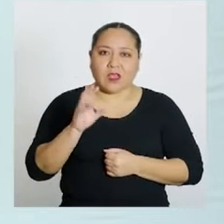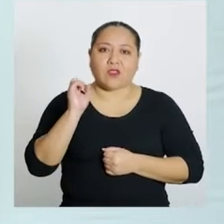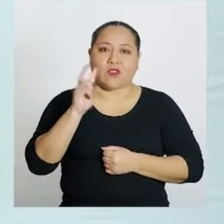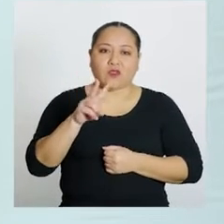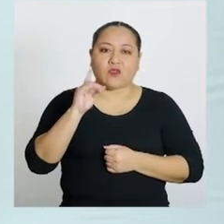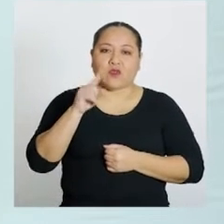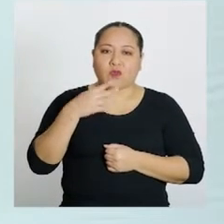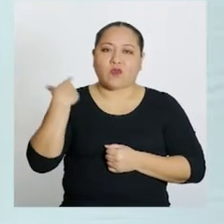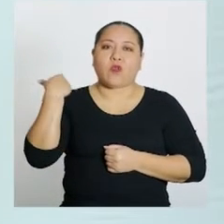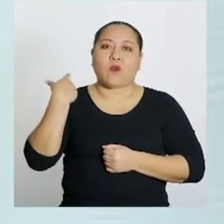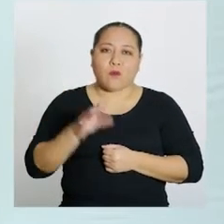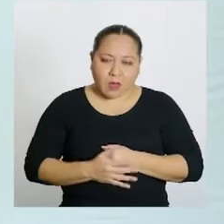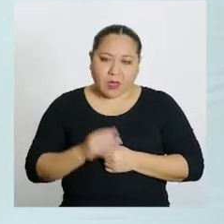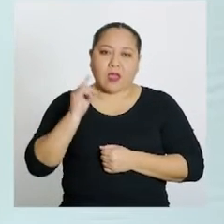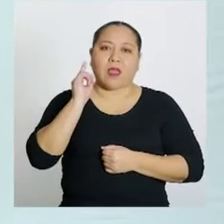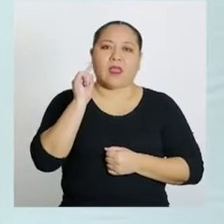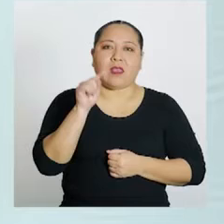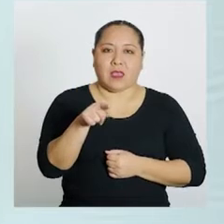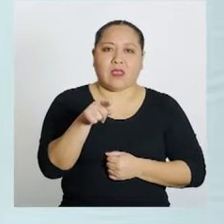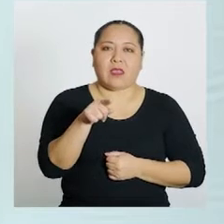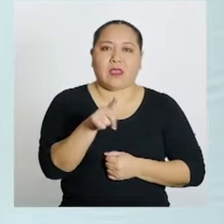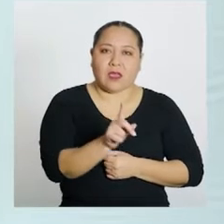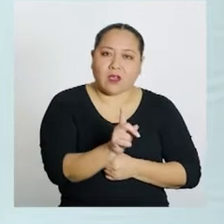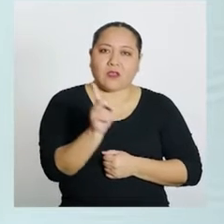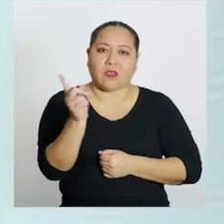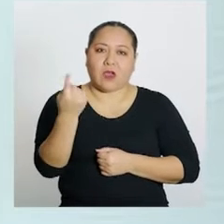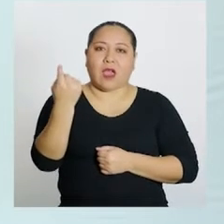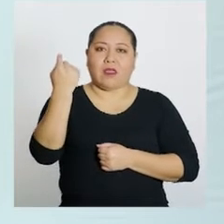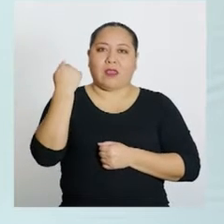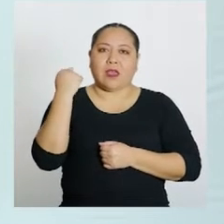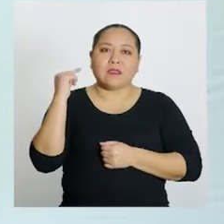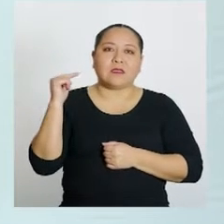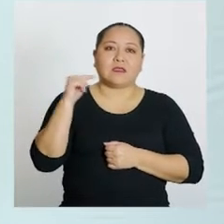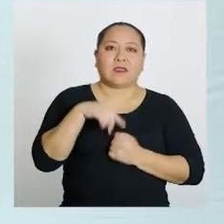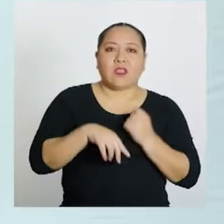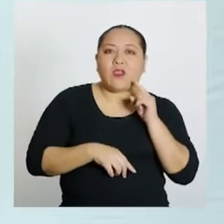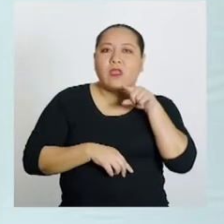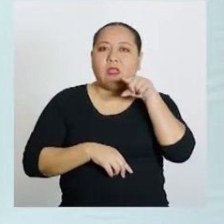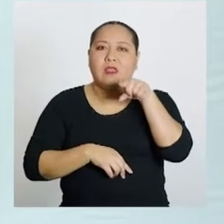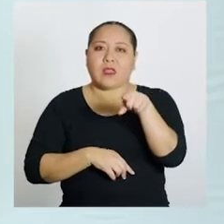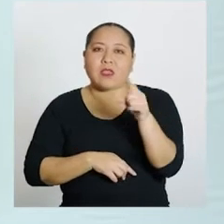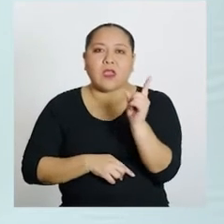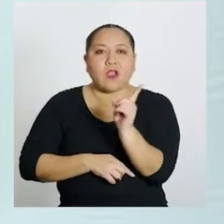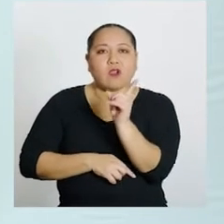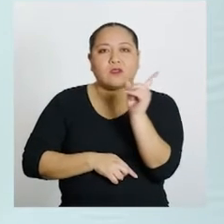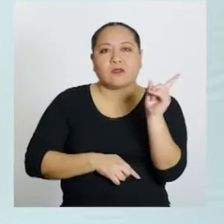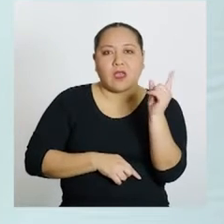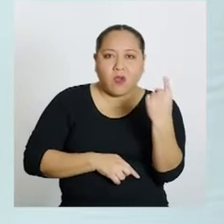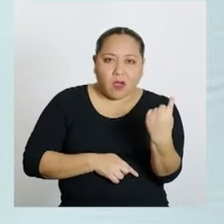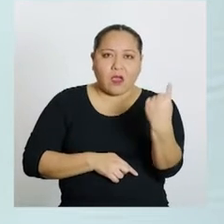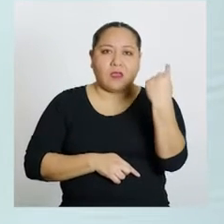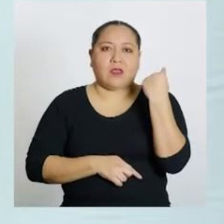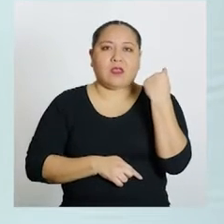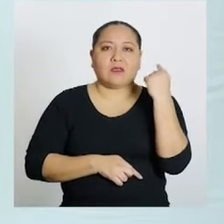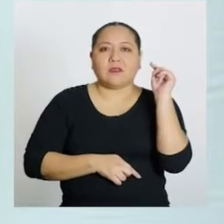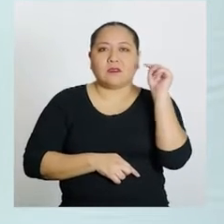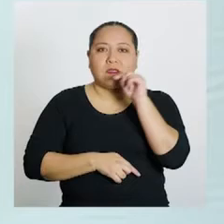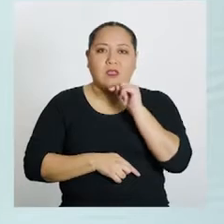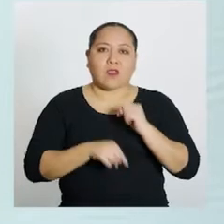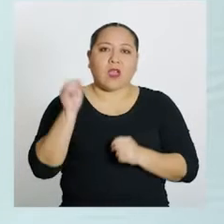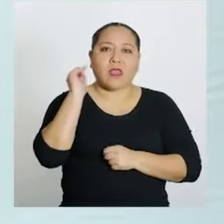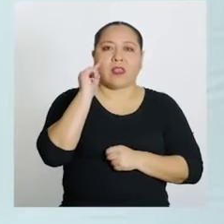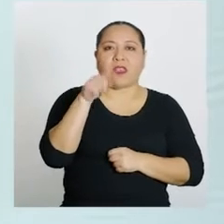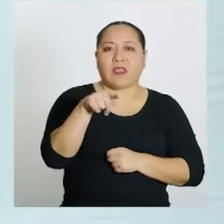3, 2, 1, va. Adelante, costado, atrás, centro. Adelante, costado,